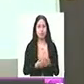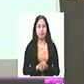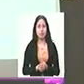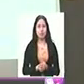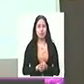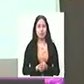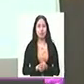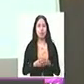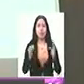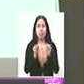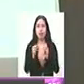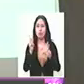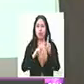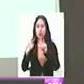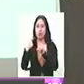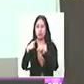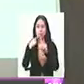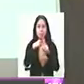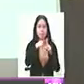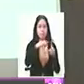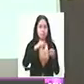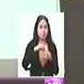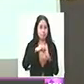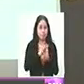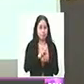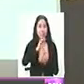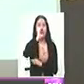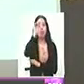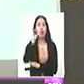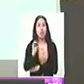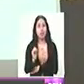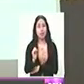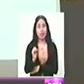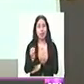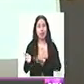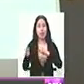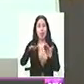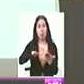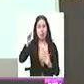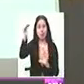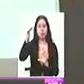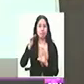testea mayor población, la tasa de letalidad disminuye.